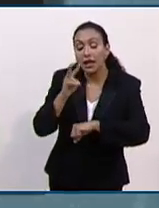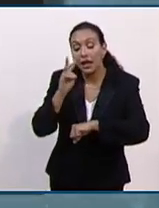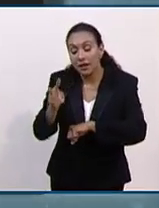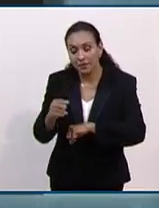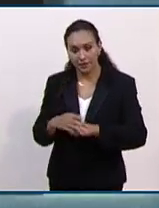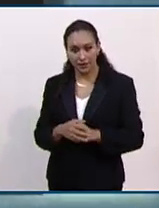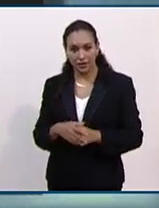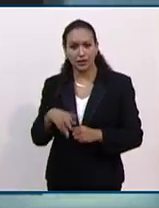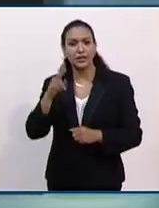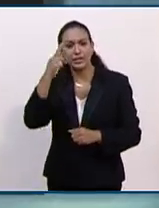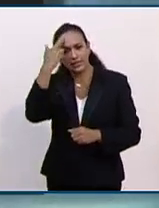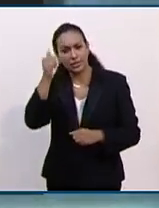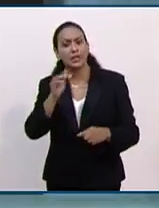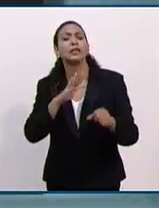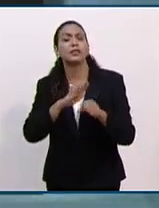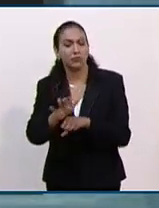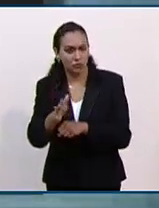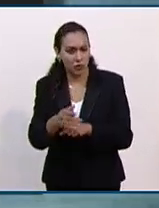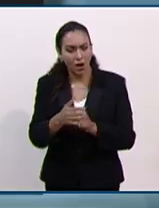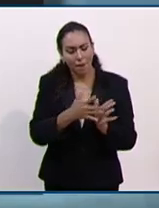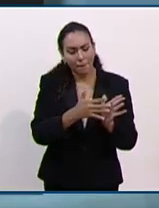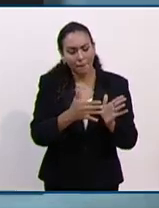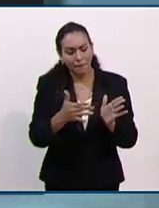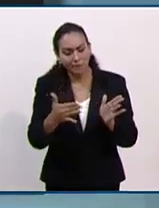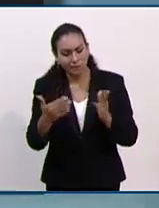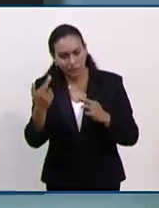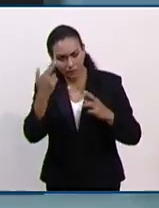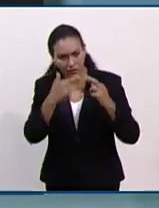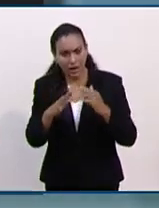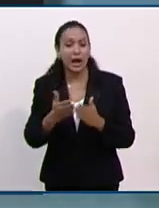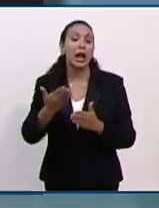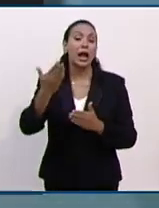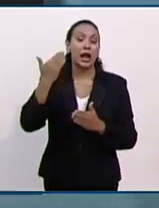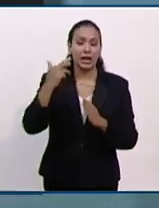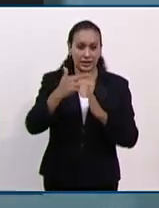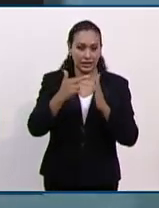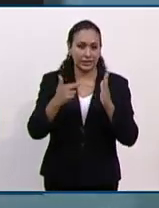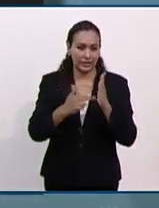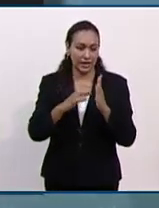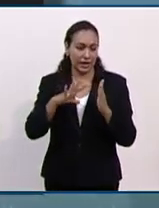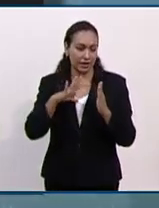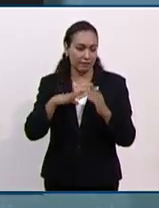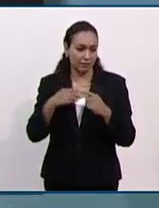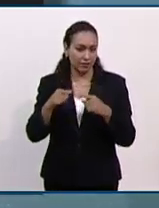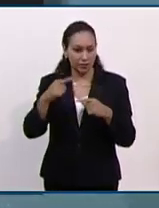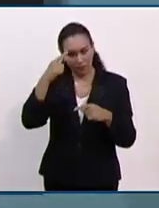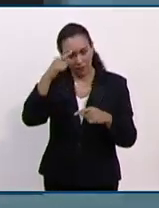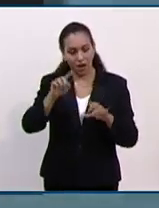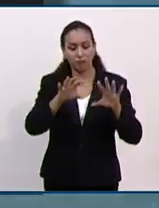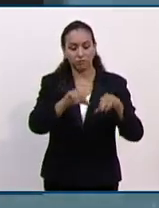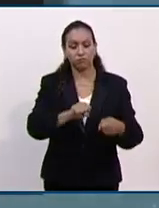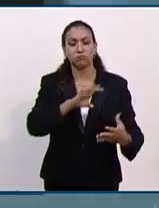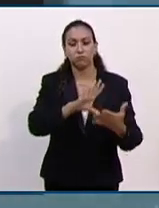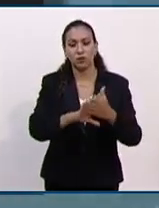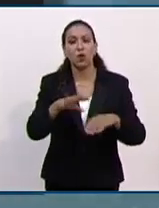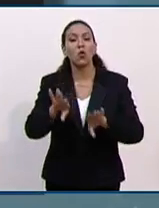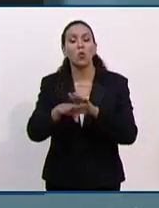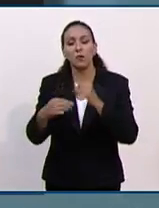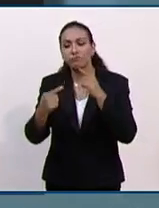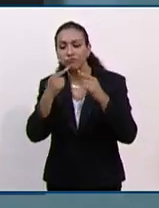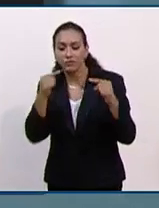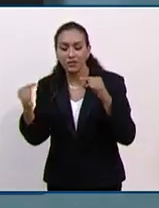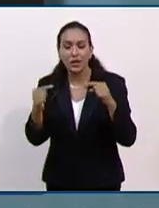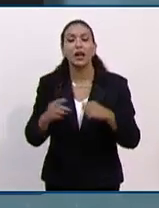preventiva justificada. Entonces, muchas medidas que eran de prisión preventiva oficiosa, a través del debate,